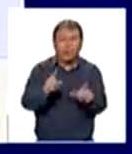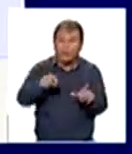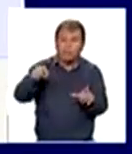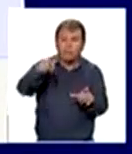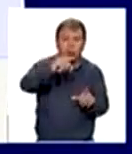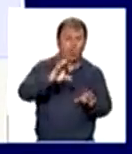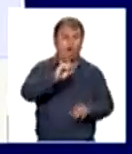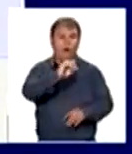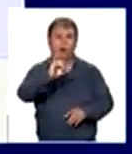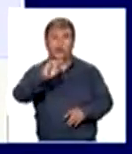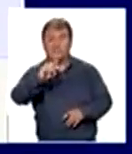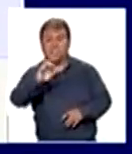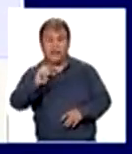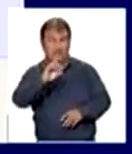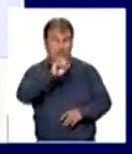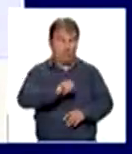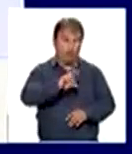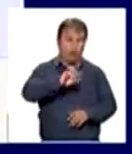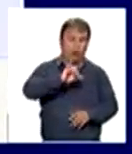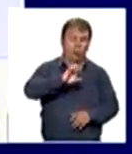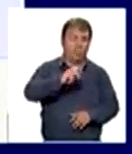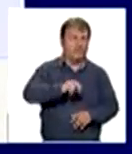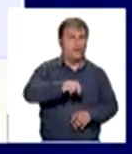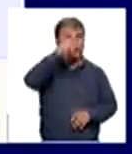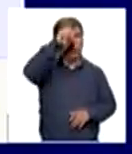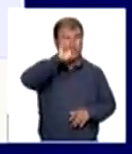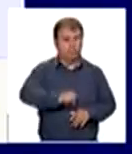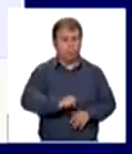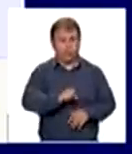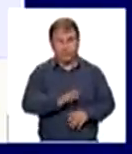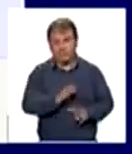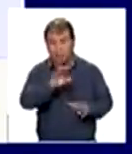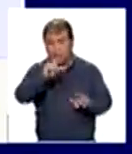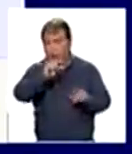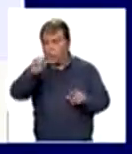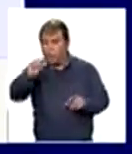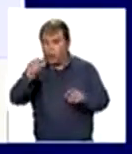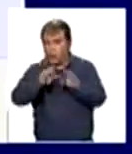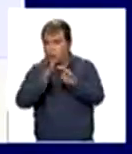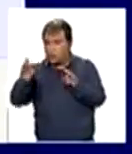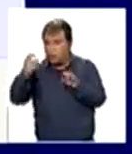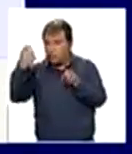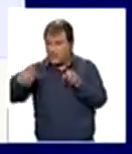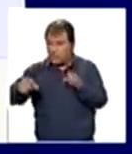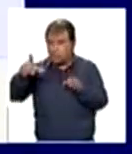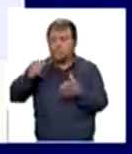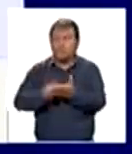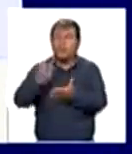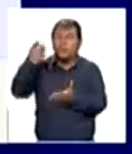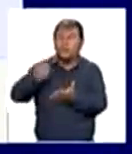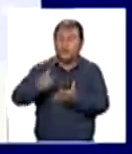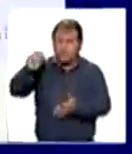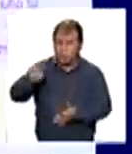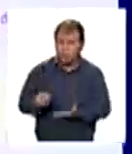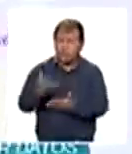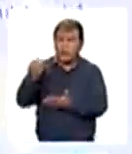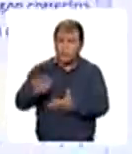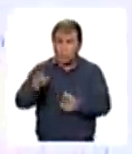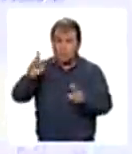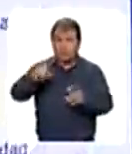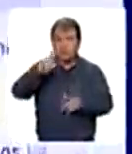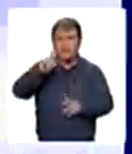este caso, occidente, oriente, norte y sur. Y al costado los precios que vemos que van desde los 790 soles hasta